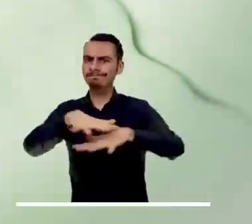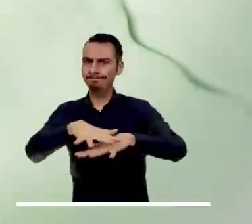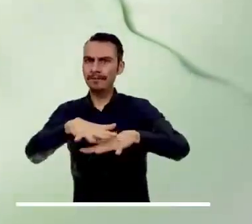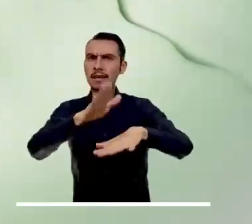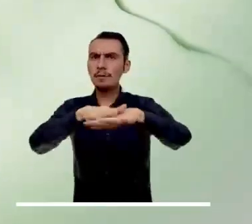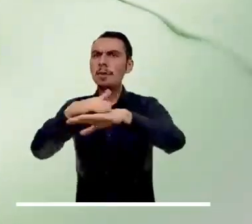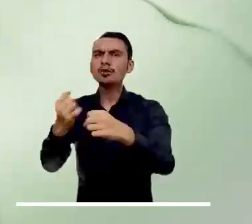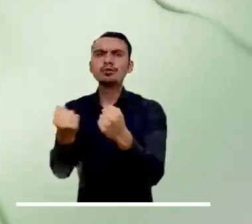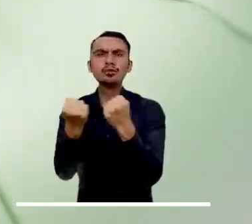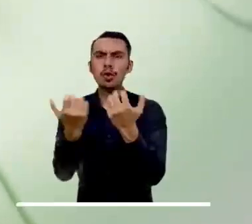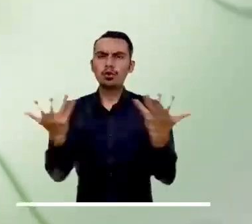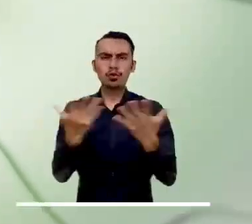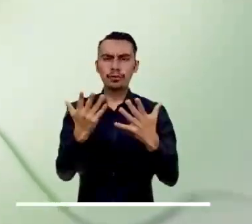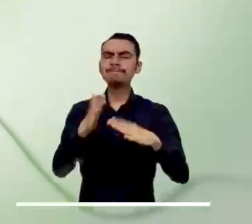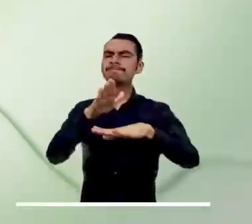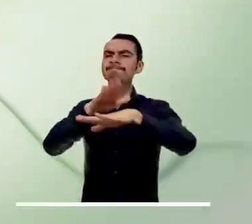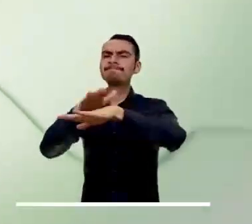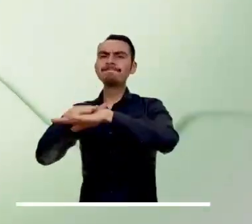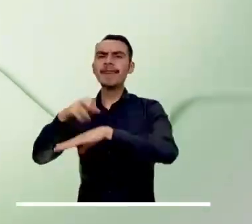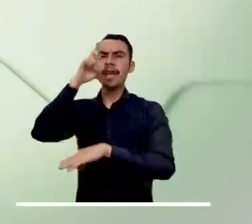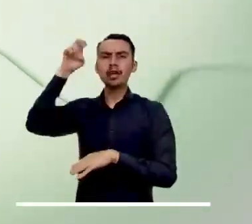algunas lloviznas.